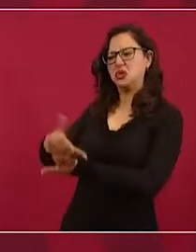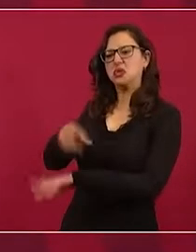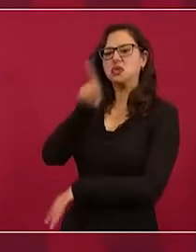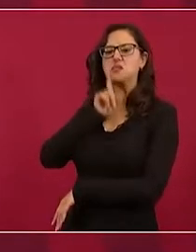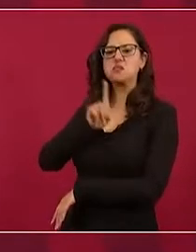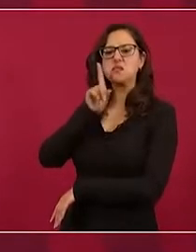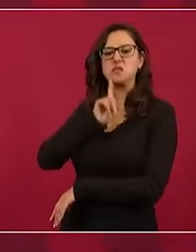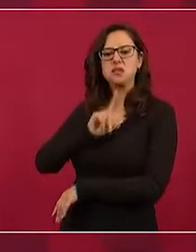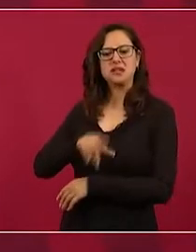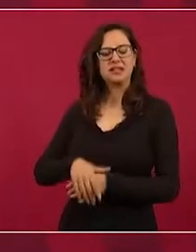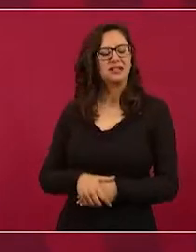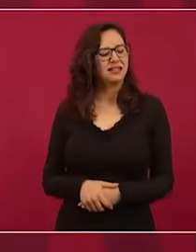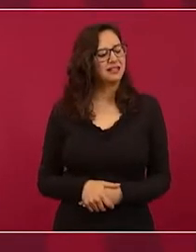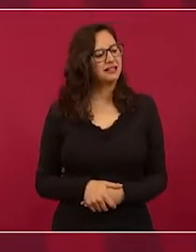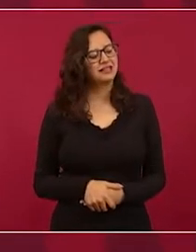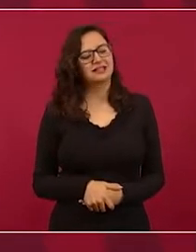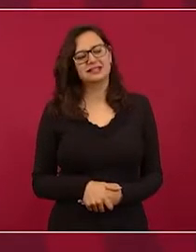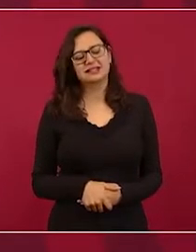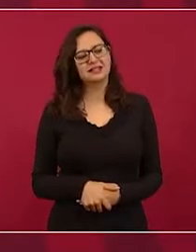poco conocen